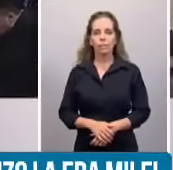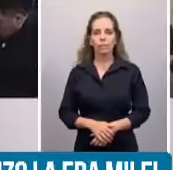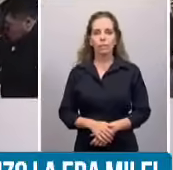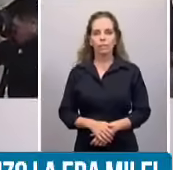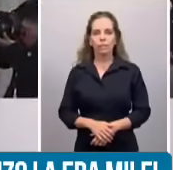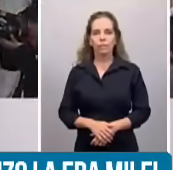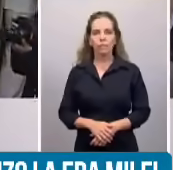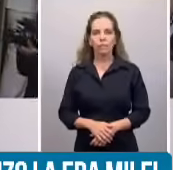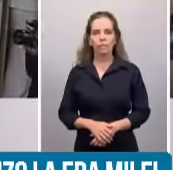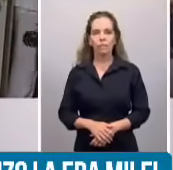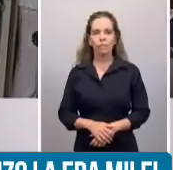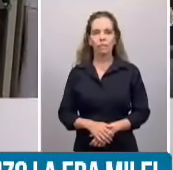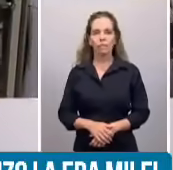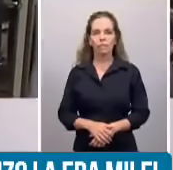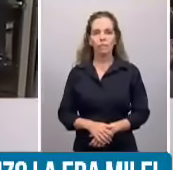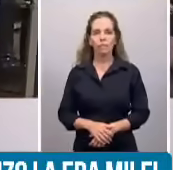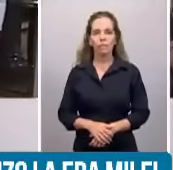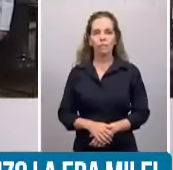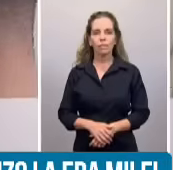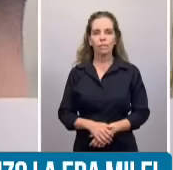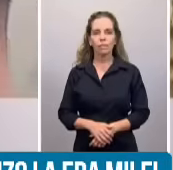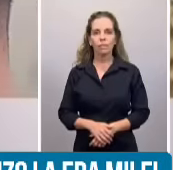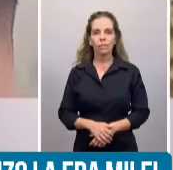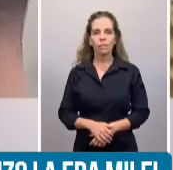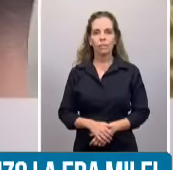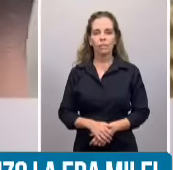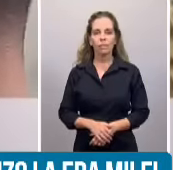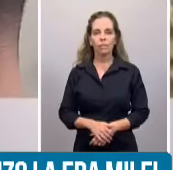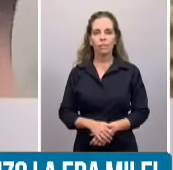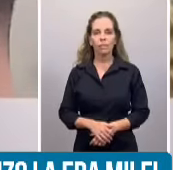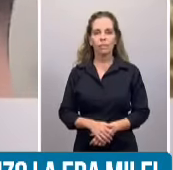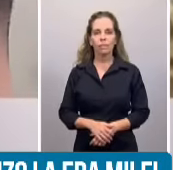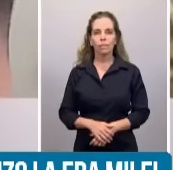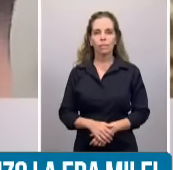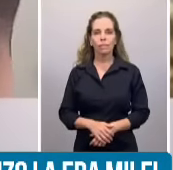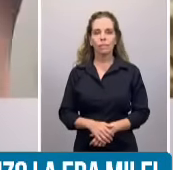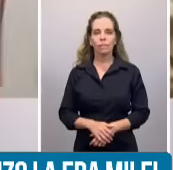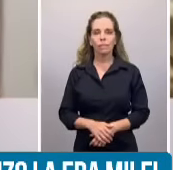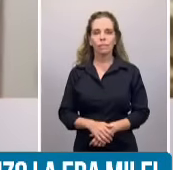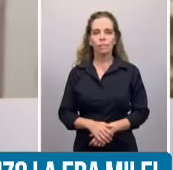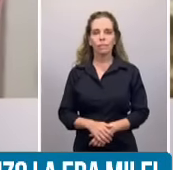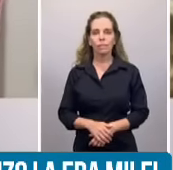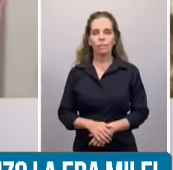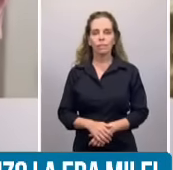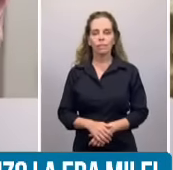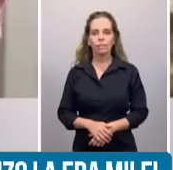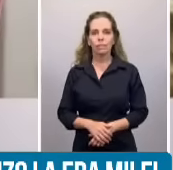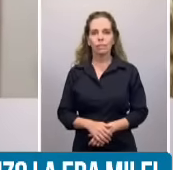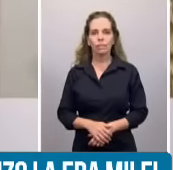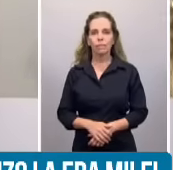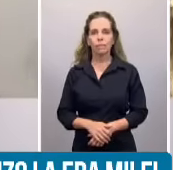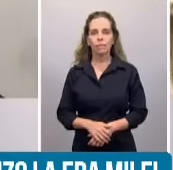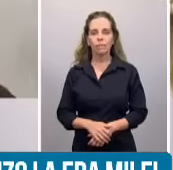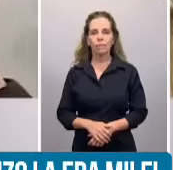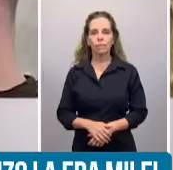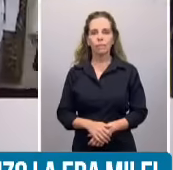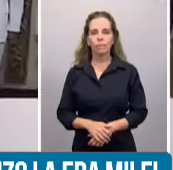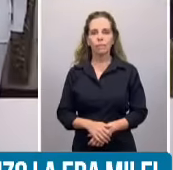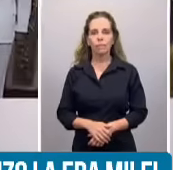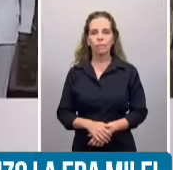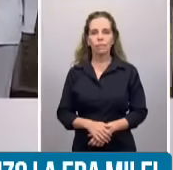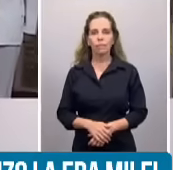viendo precisamente al presidente de Ucrania, ¿sí? Un dispositivo impresionante para la llegada, Miguel, lo que fue el presidente de Ucrania, que